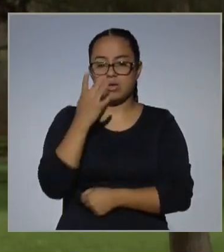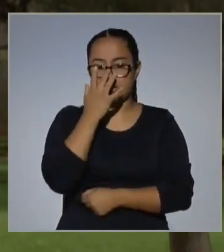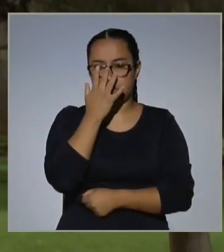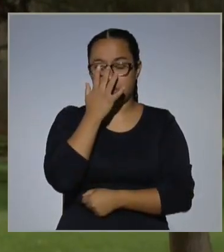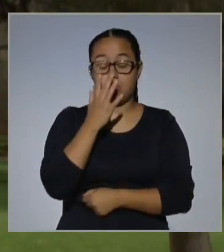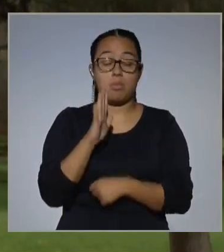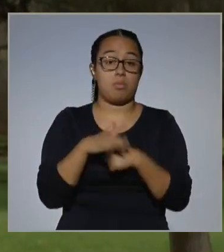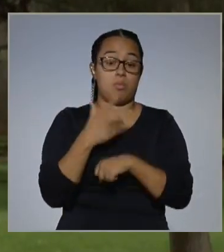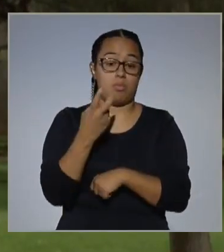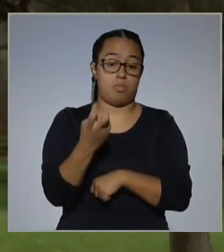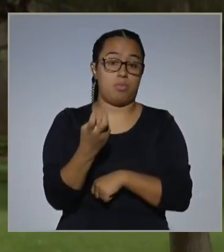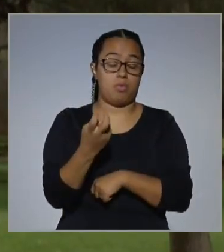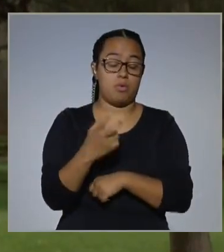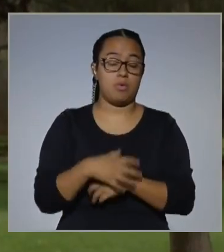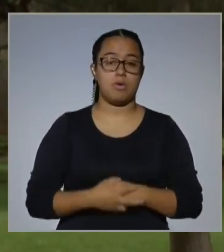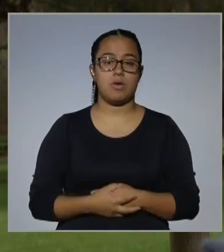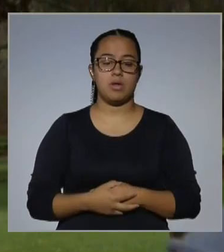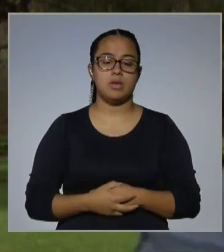por eso